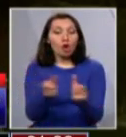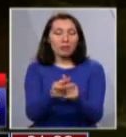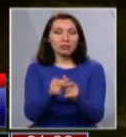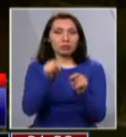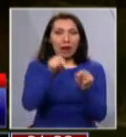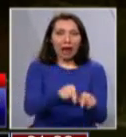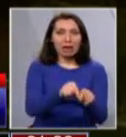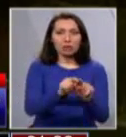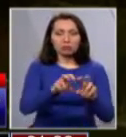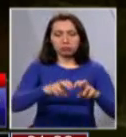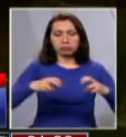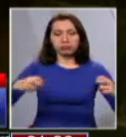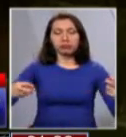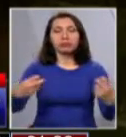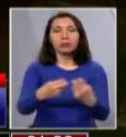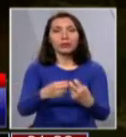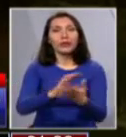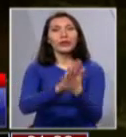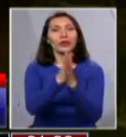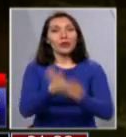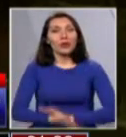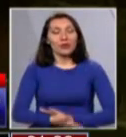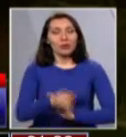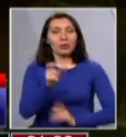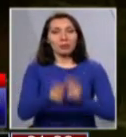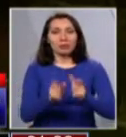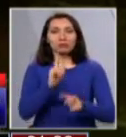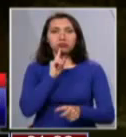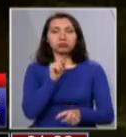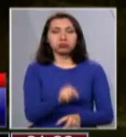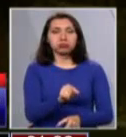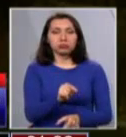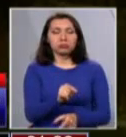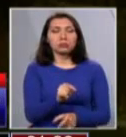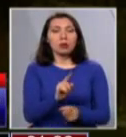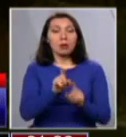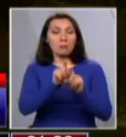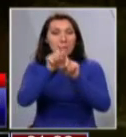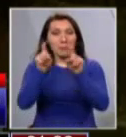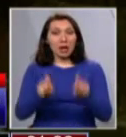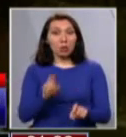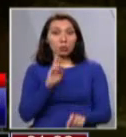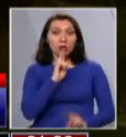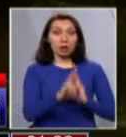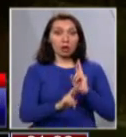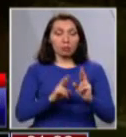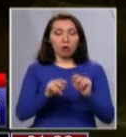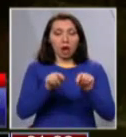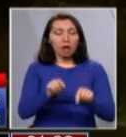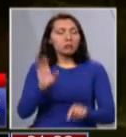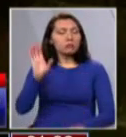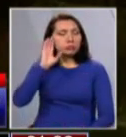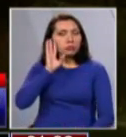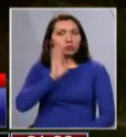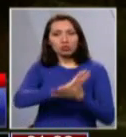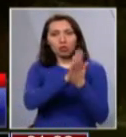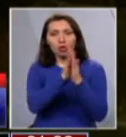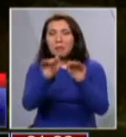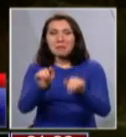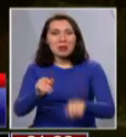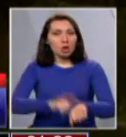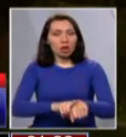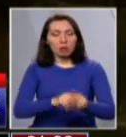cuando están todos los demás miembros presentes y donde todas las preguntas y todas las respuestas las están escuchando todas en forma